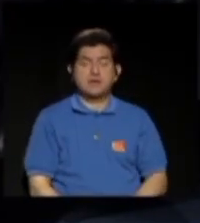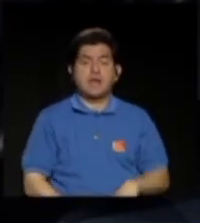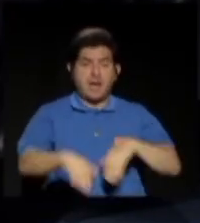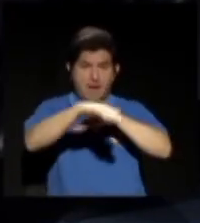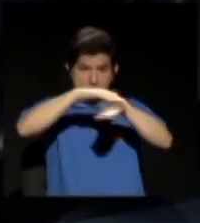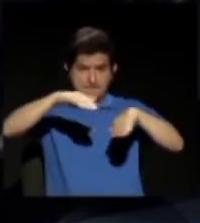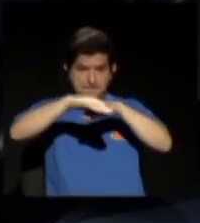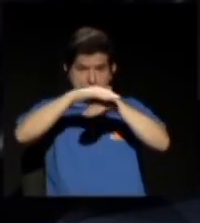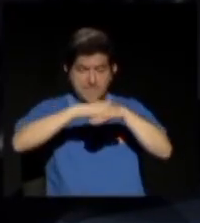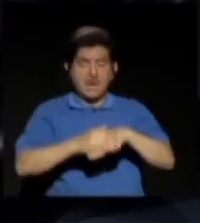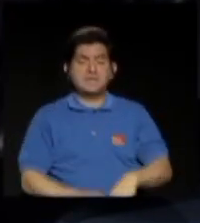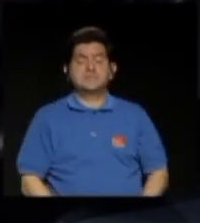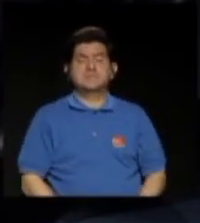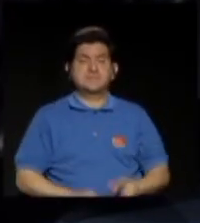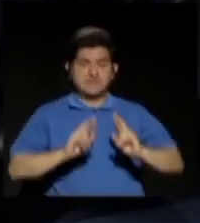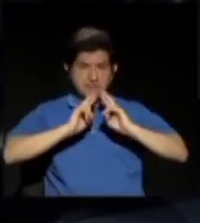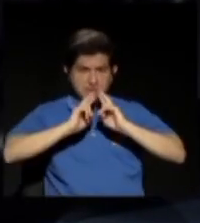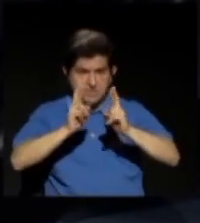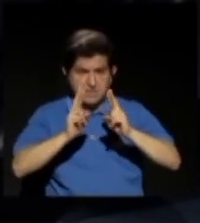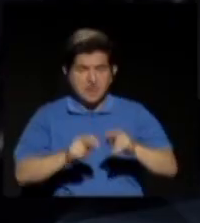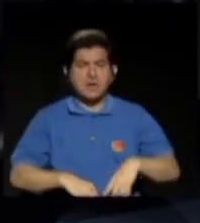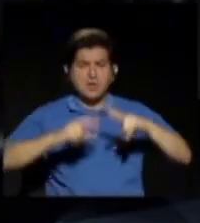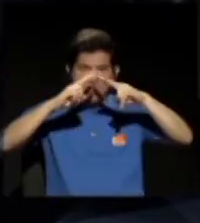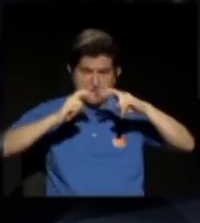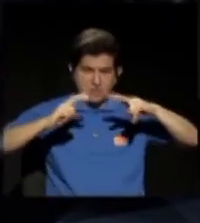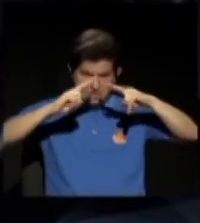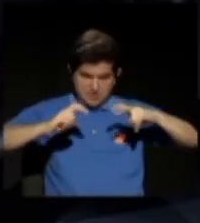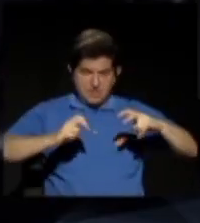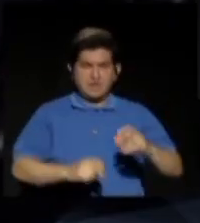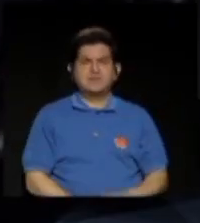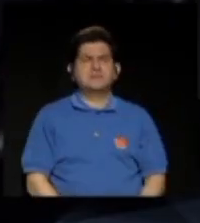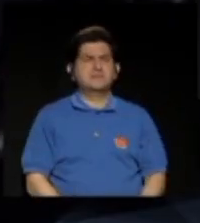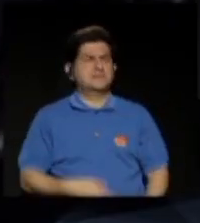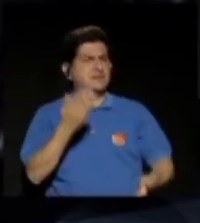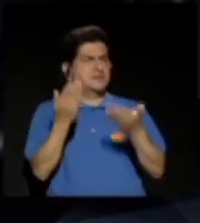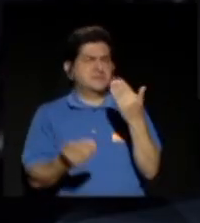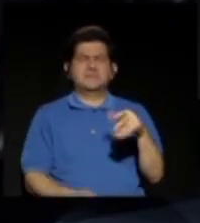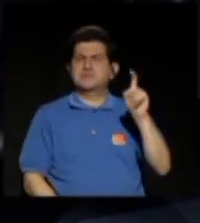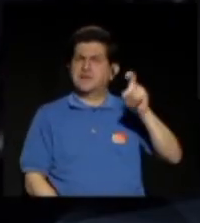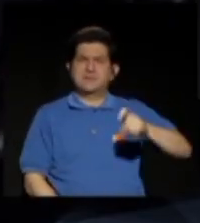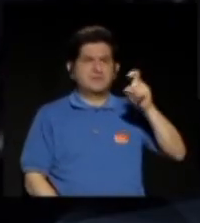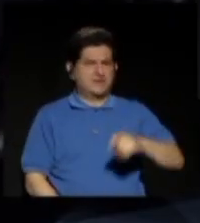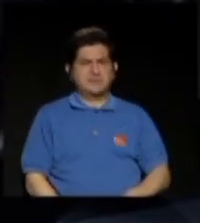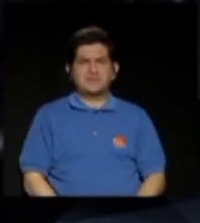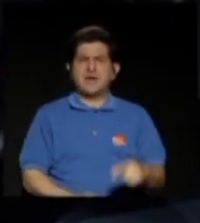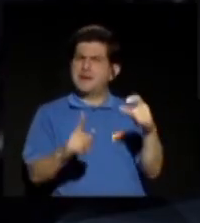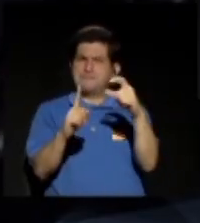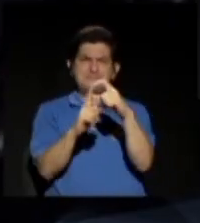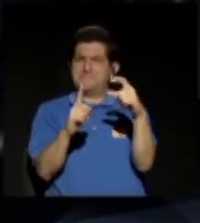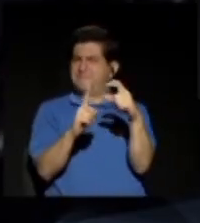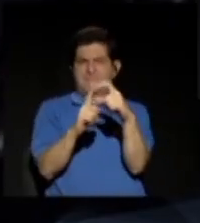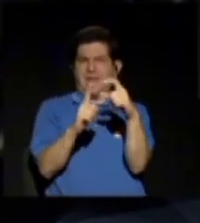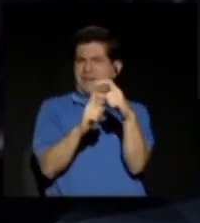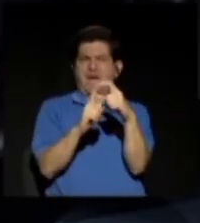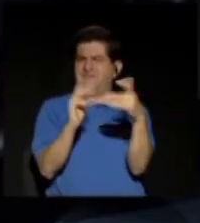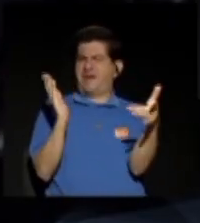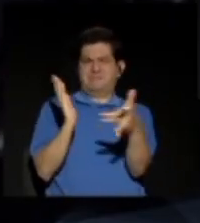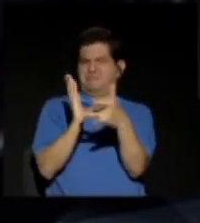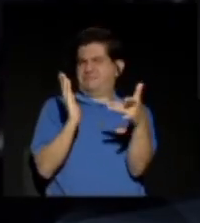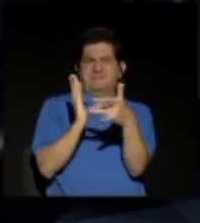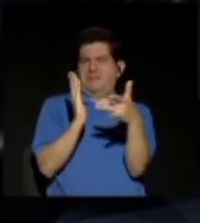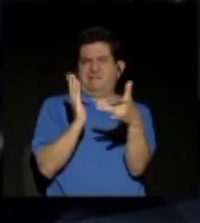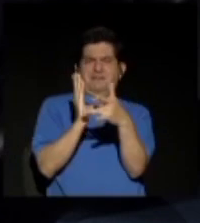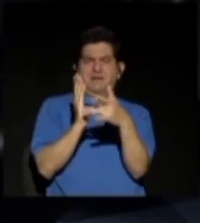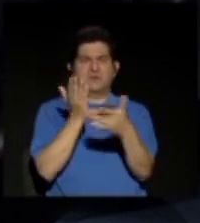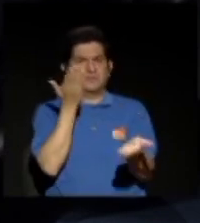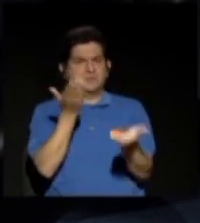cual se derivan las ponderaciones, y tal vez sin ir a términos muy técnicos, tal vez si